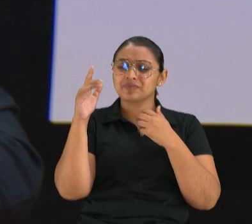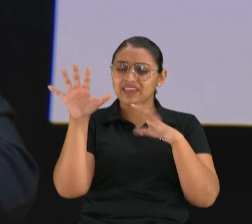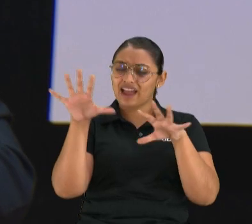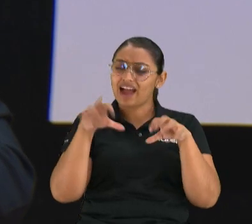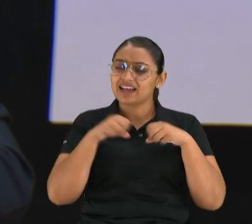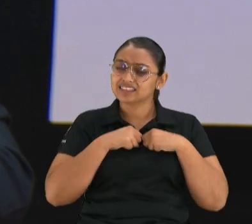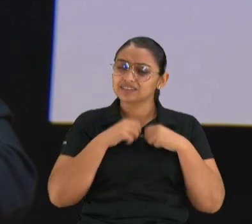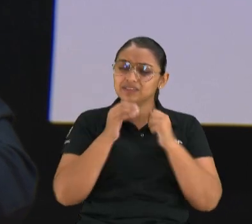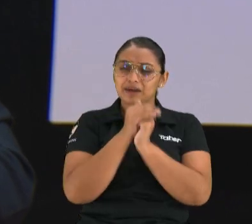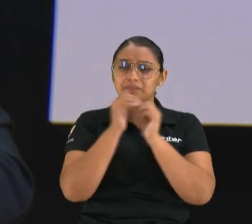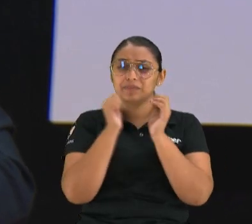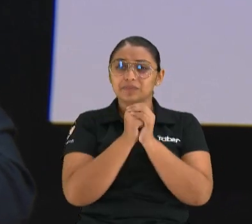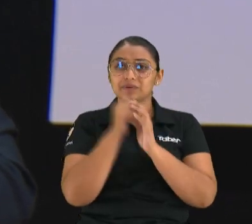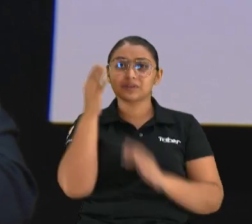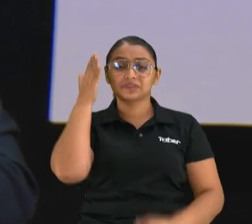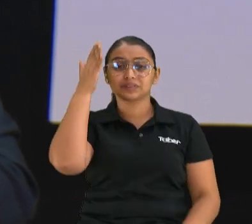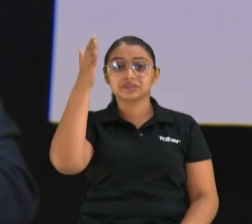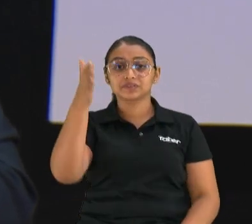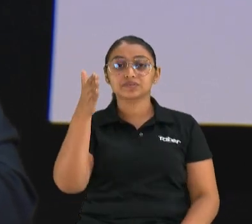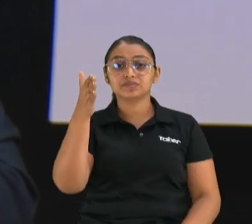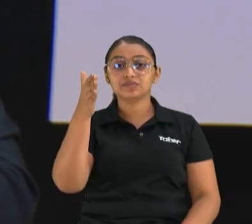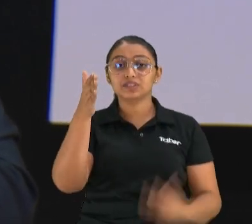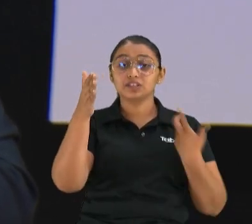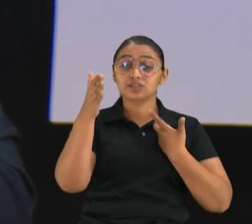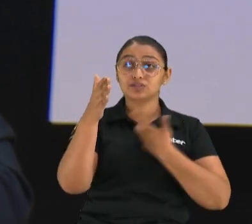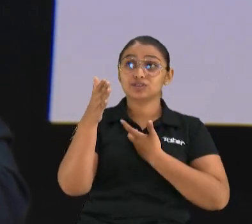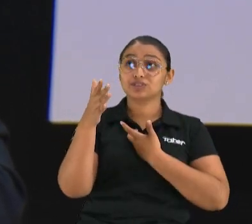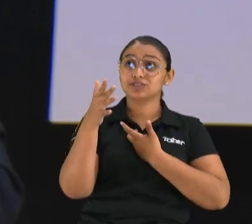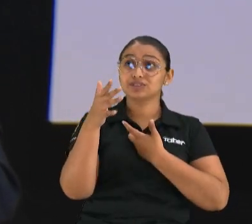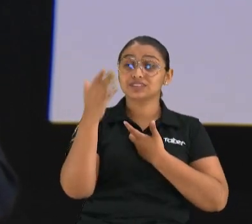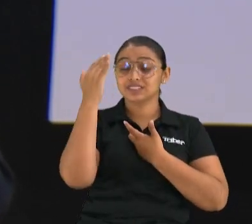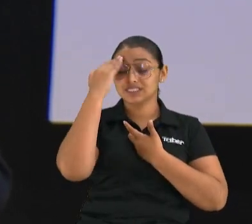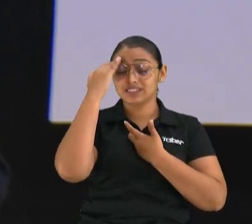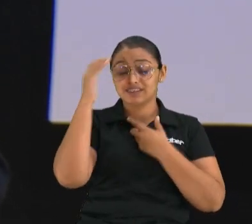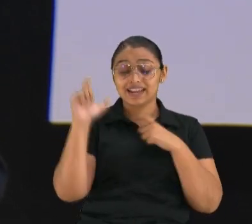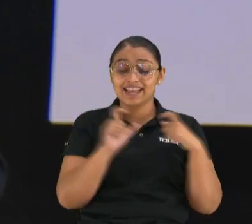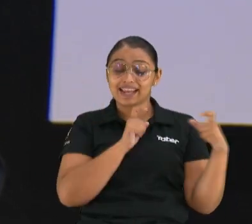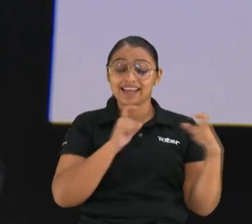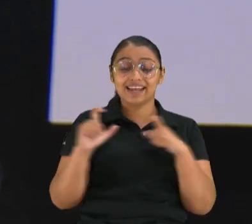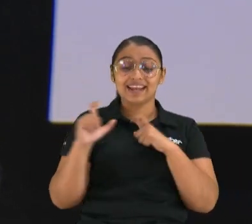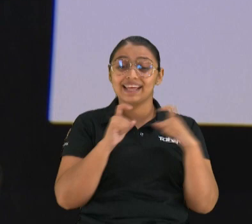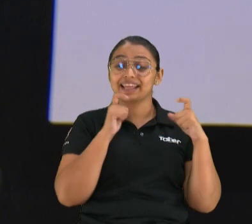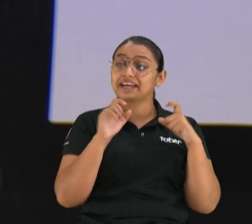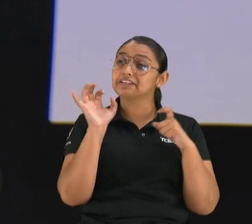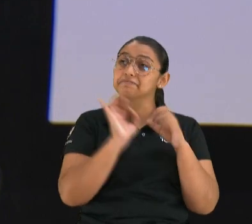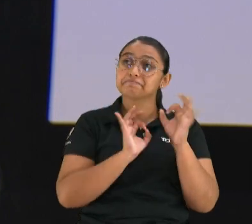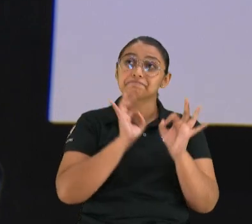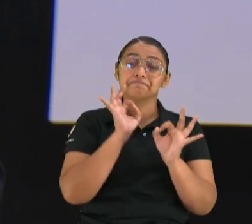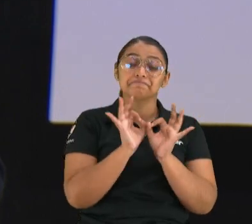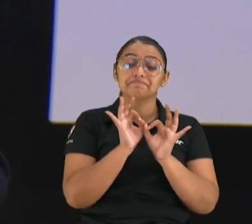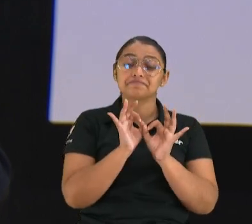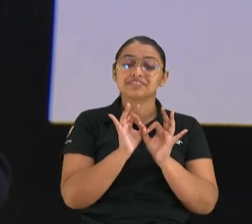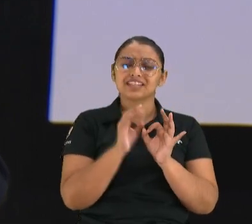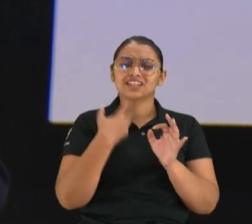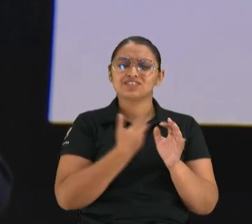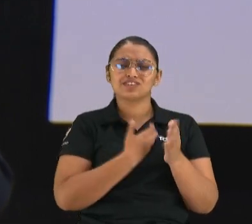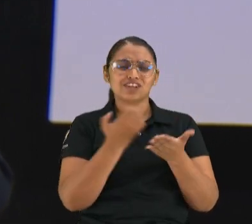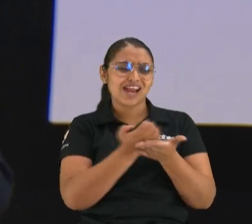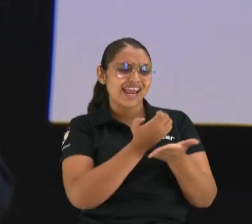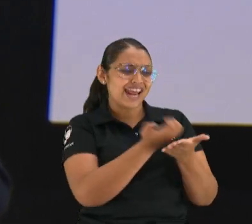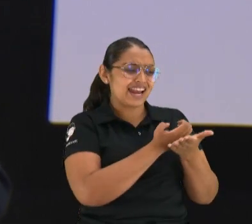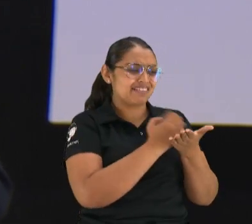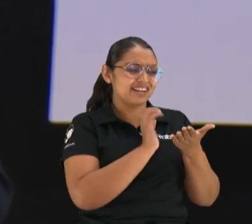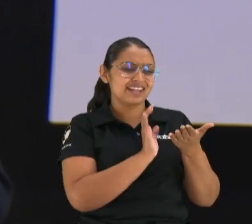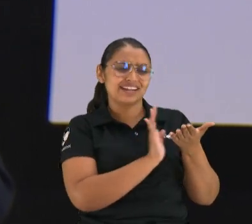aceptar que estamos en una súper etapa de nuestra vida para no volver a rechazar el evangelio de Cristo para abrazar